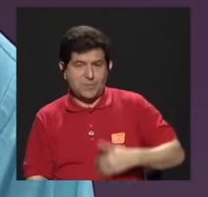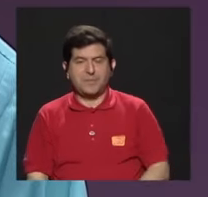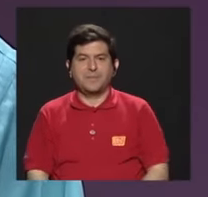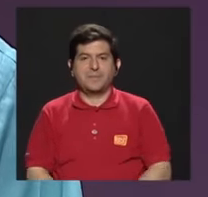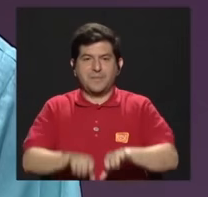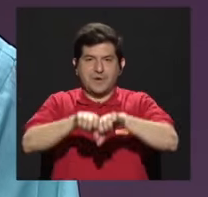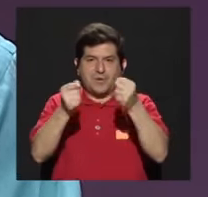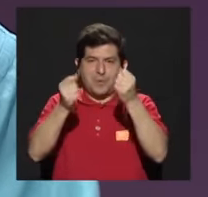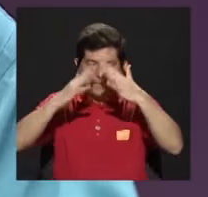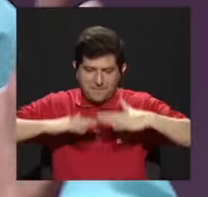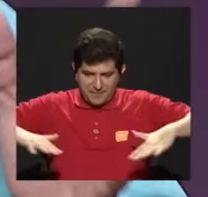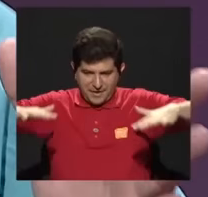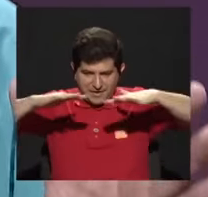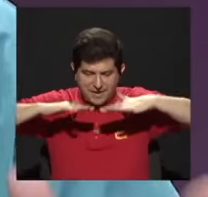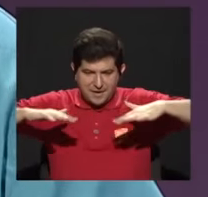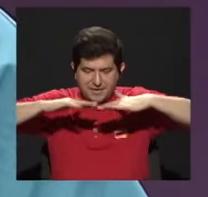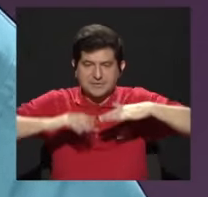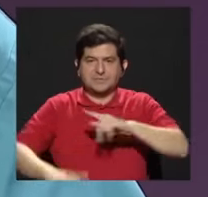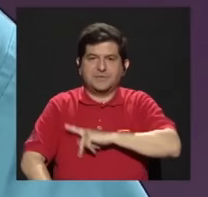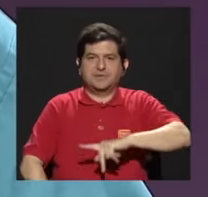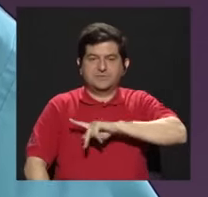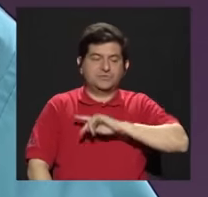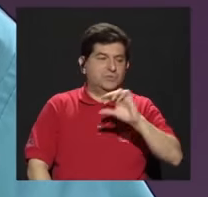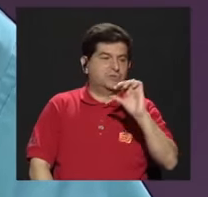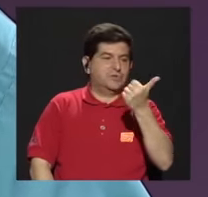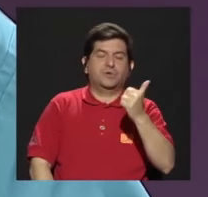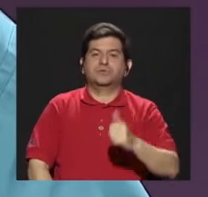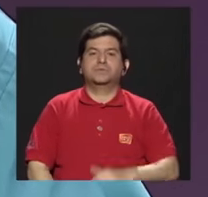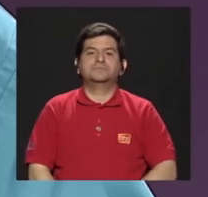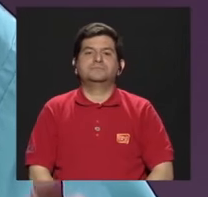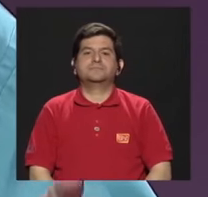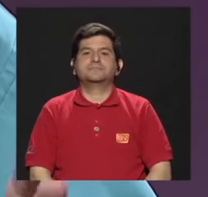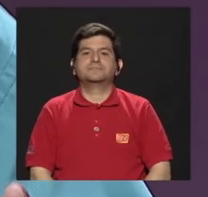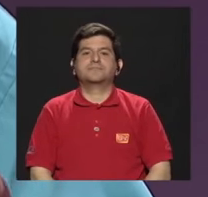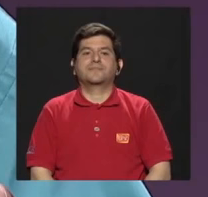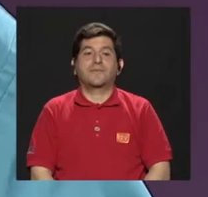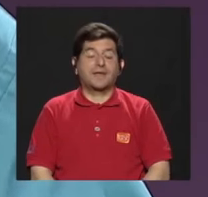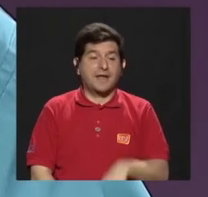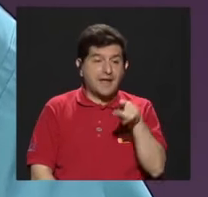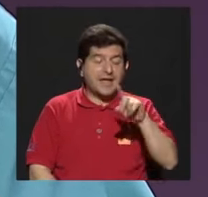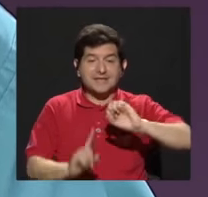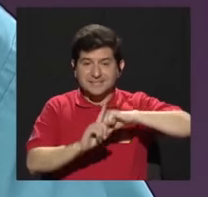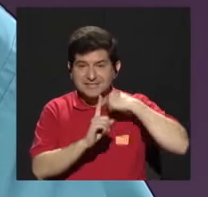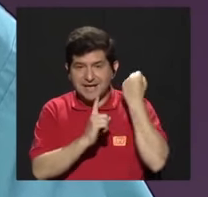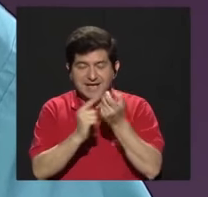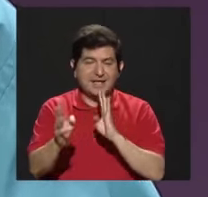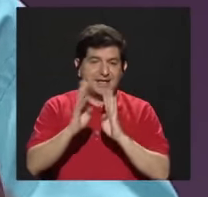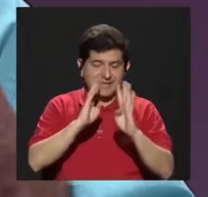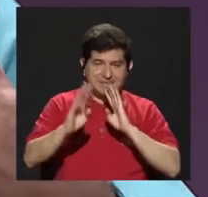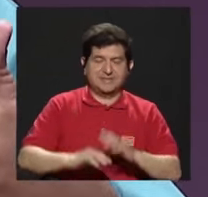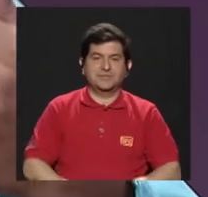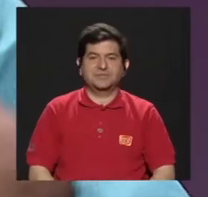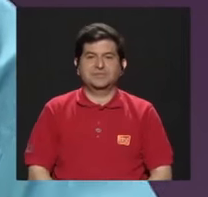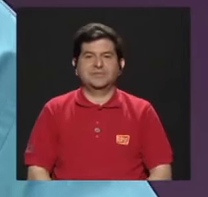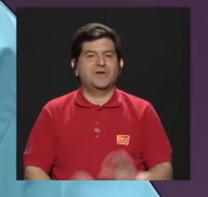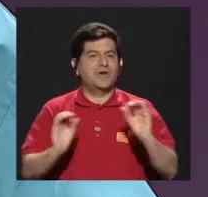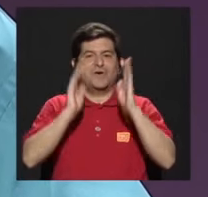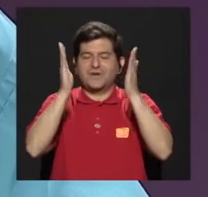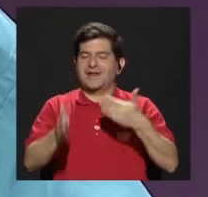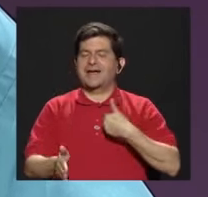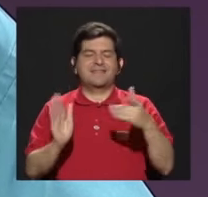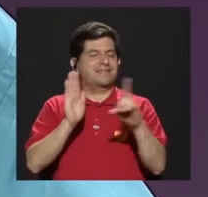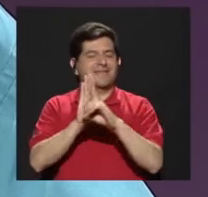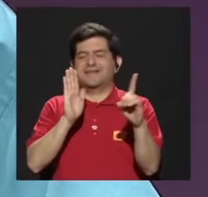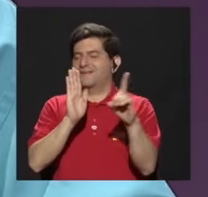violentando el espacio personal de otra persona. A eso es lo que estamos nosotros refiriéndonos. Nadie tiene